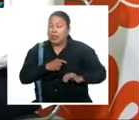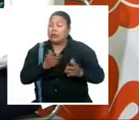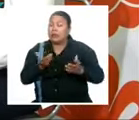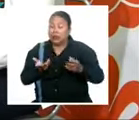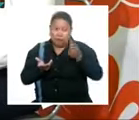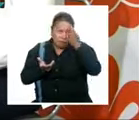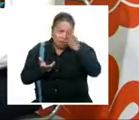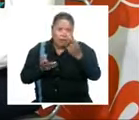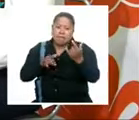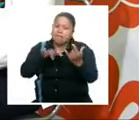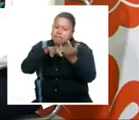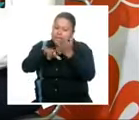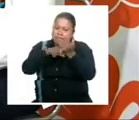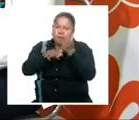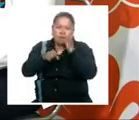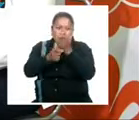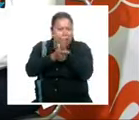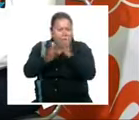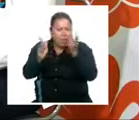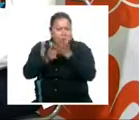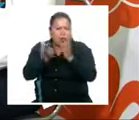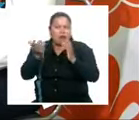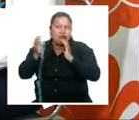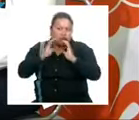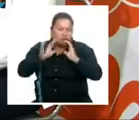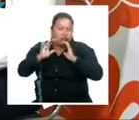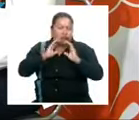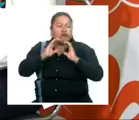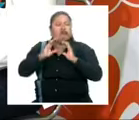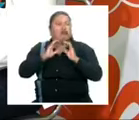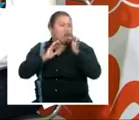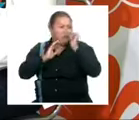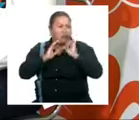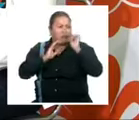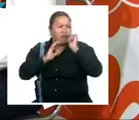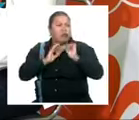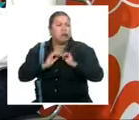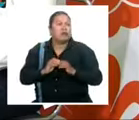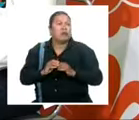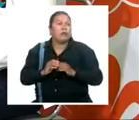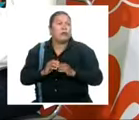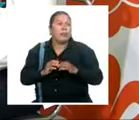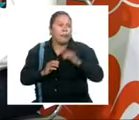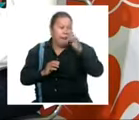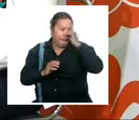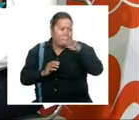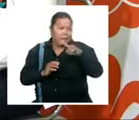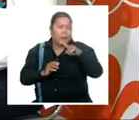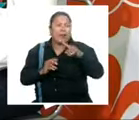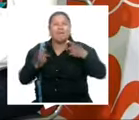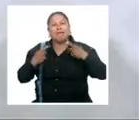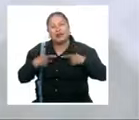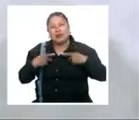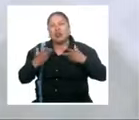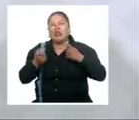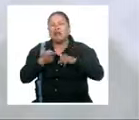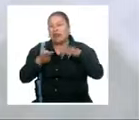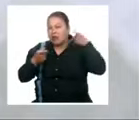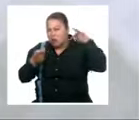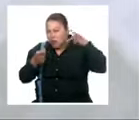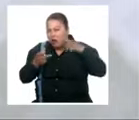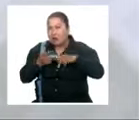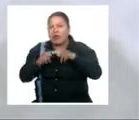haya el paso libre, la comunicación, para que los felirenses que van de Puebla,